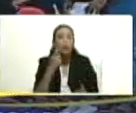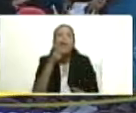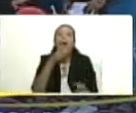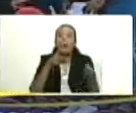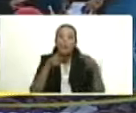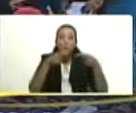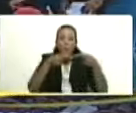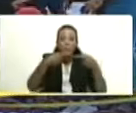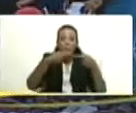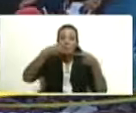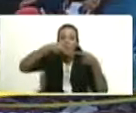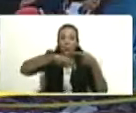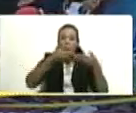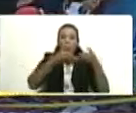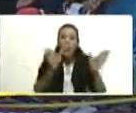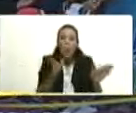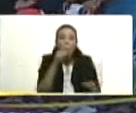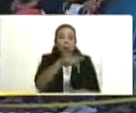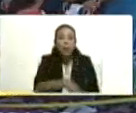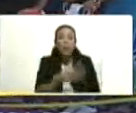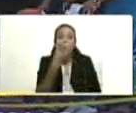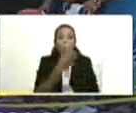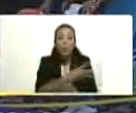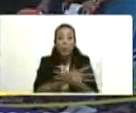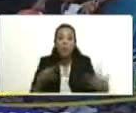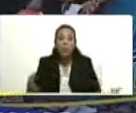inaugurar y a develar este hito,